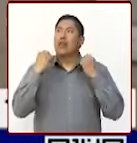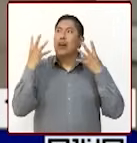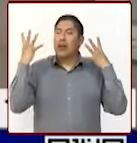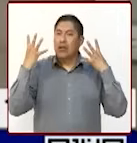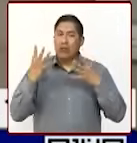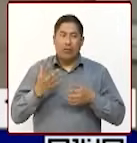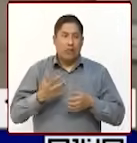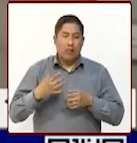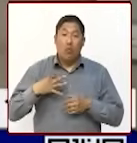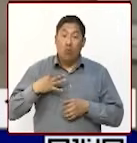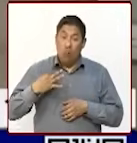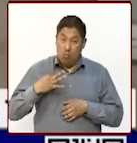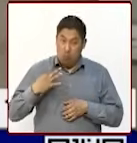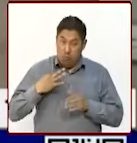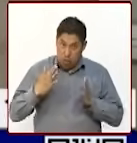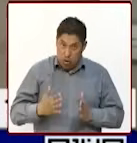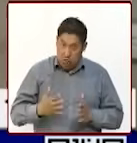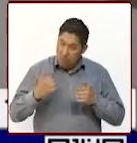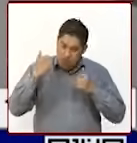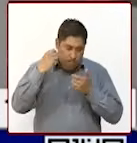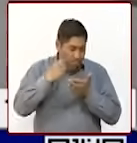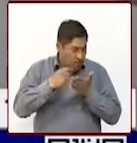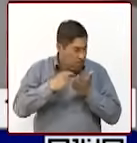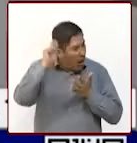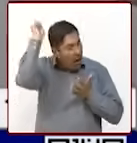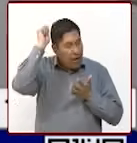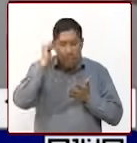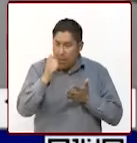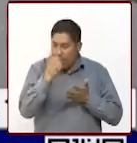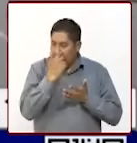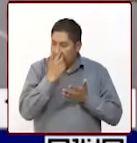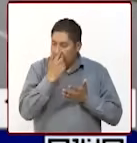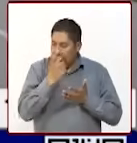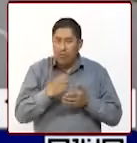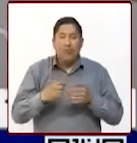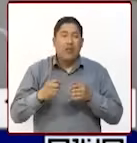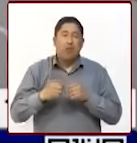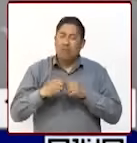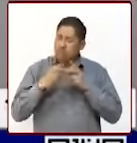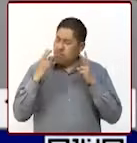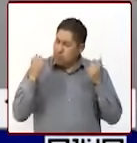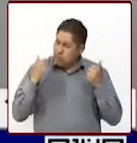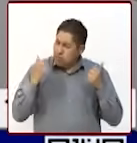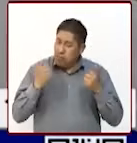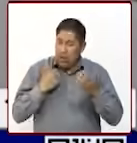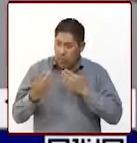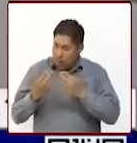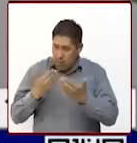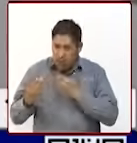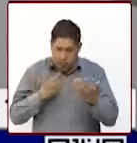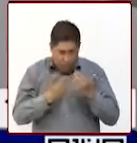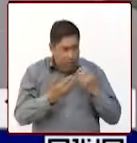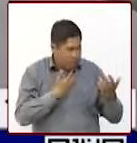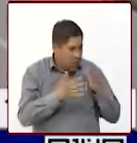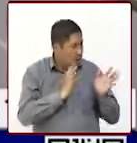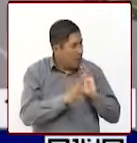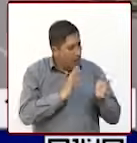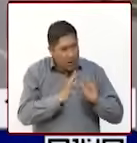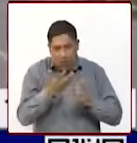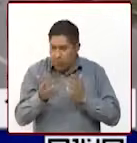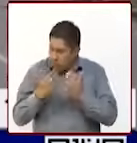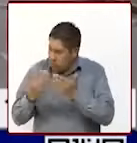al reclutamiento de voluntarios, nos ha ido muy bien. Así también nos ha ido muy bien la socialización con las organizaciones